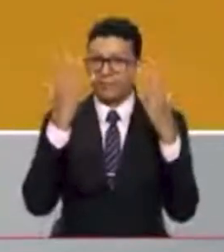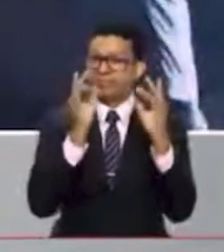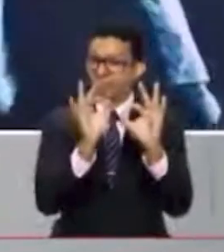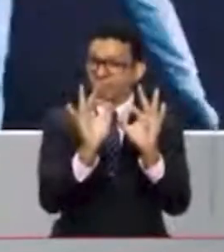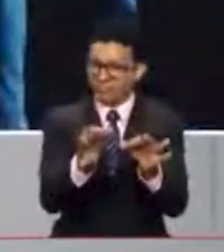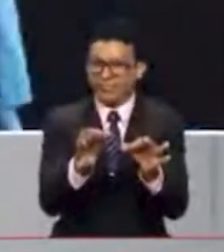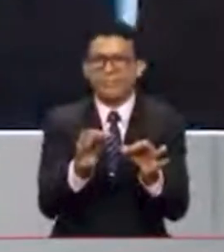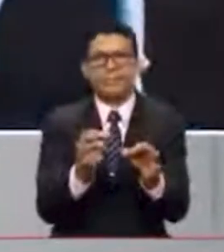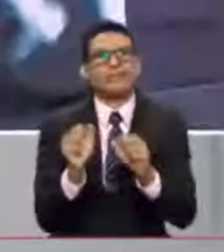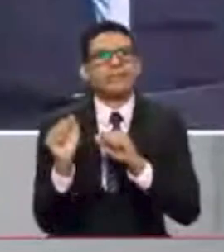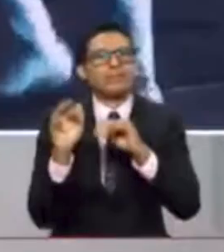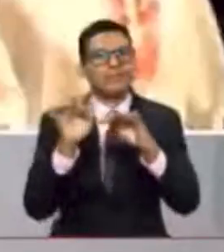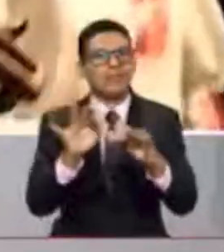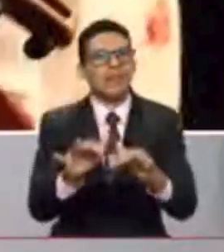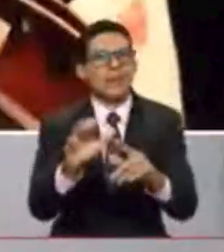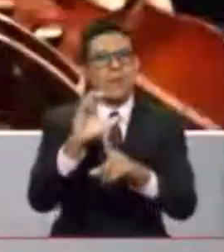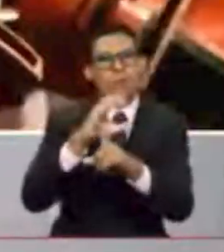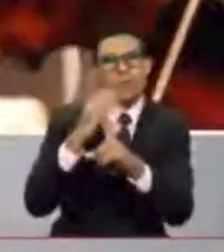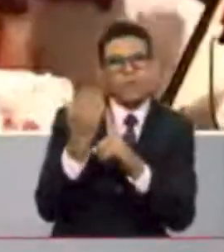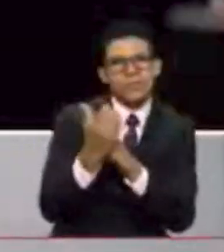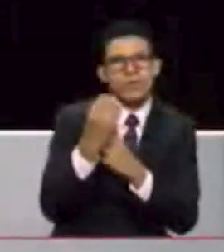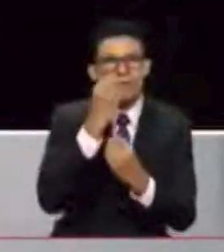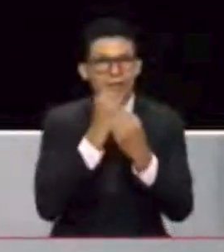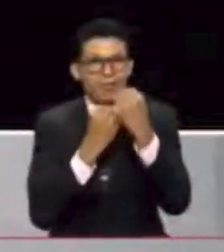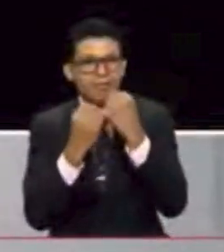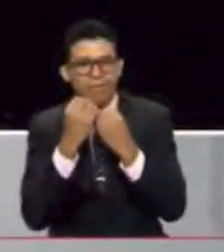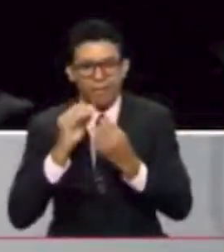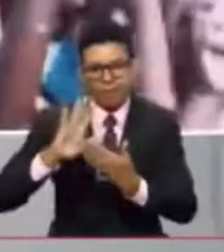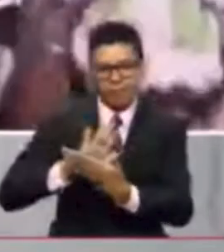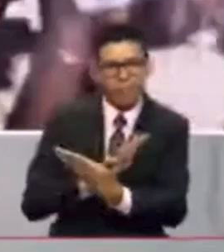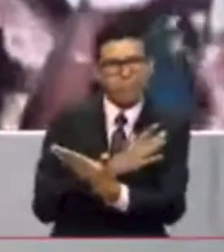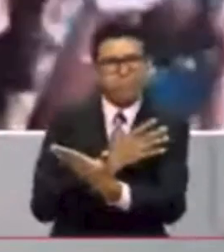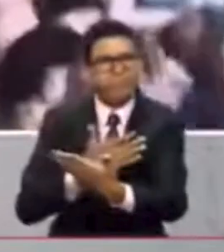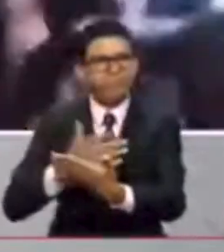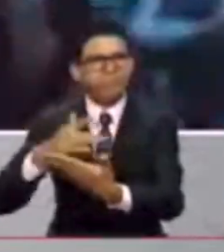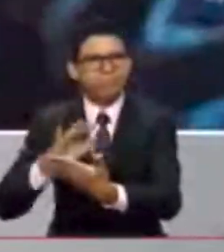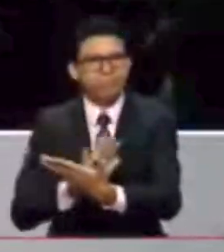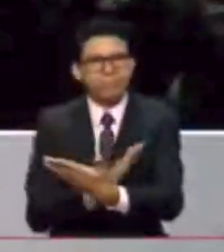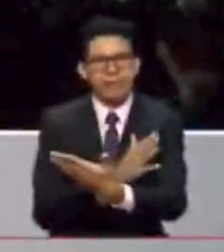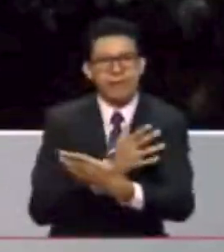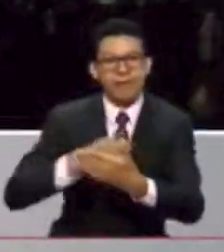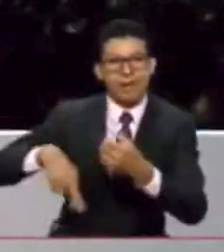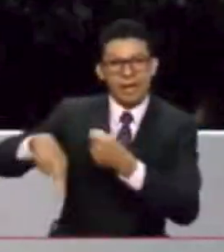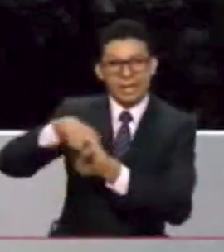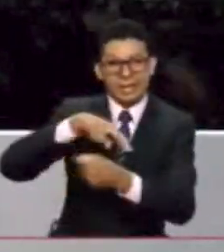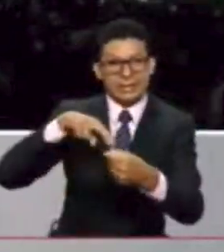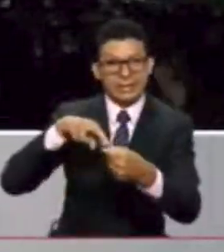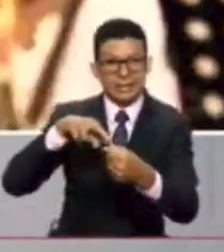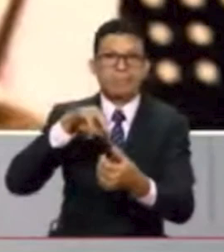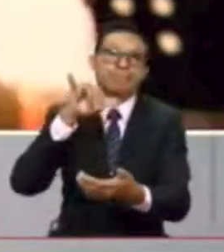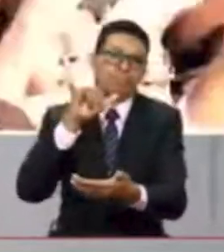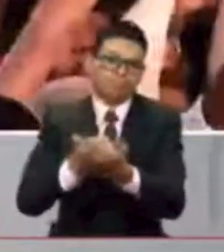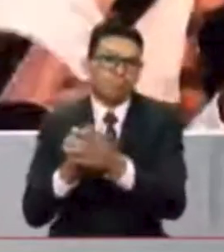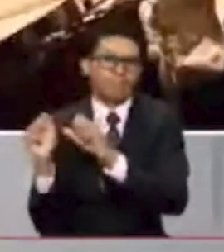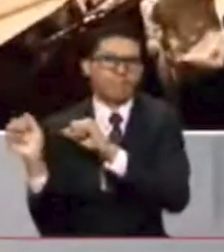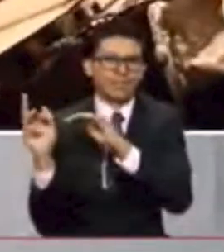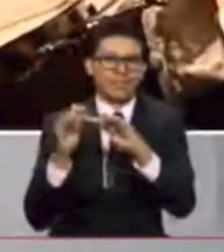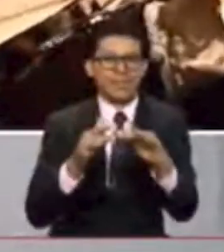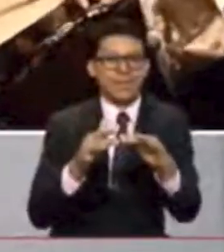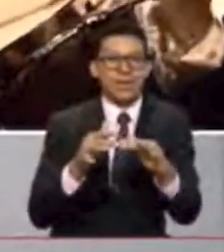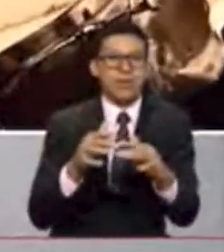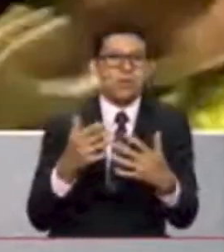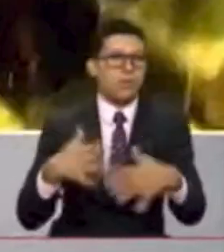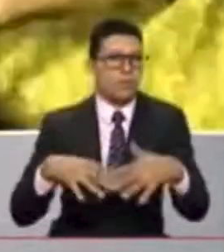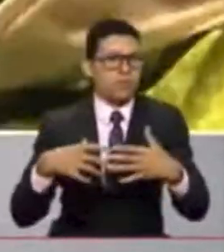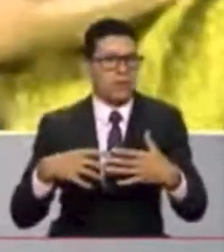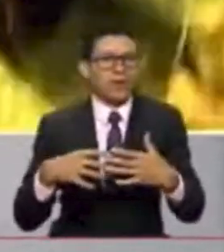duda, concentra la cultura, la gastronomía y la música de esta región, de nuestra región. Por eso la llegada de turistas no se hace